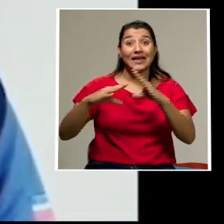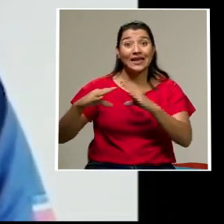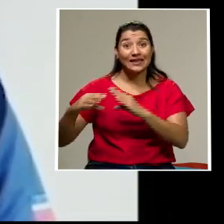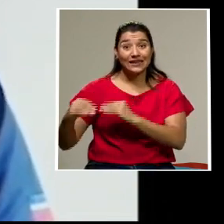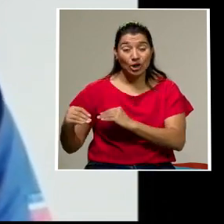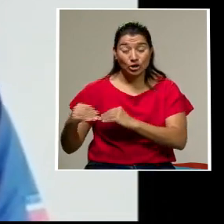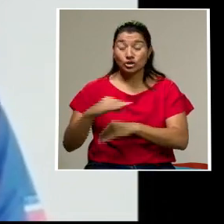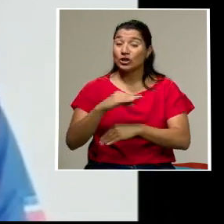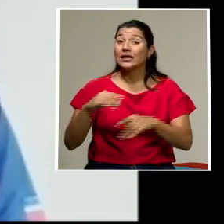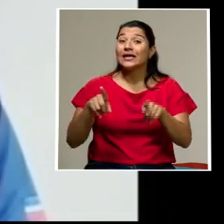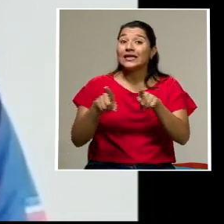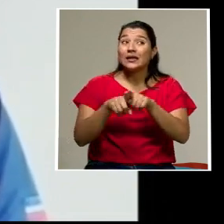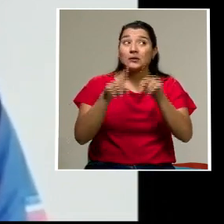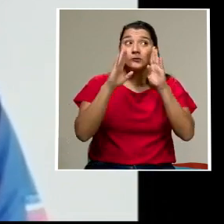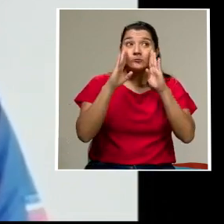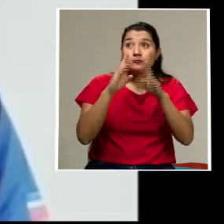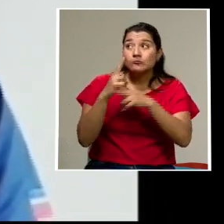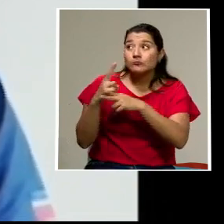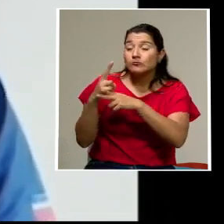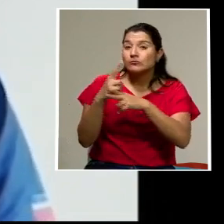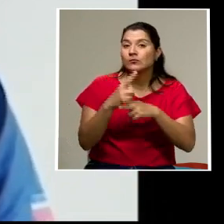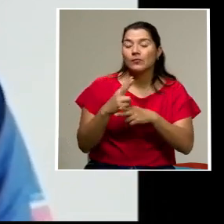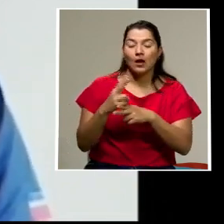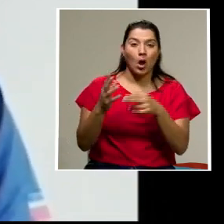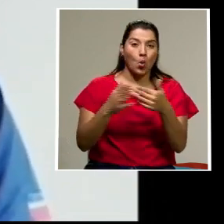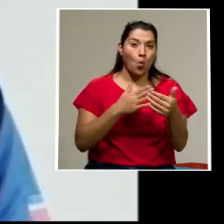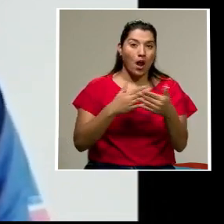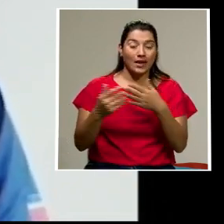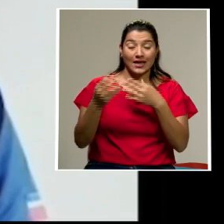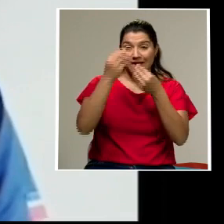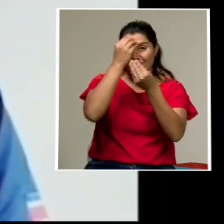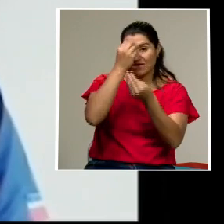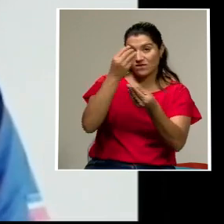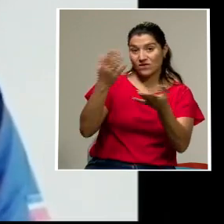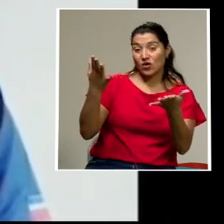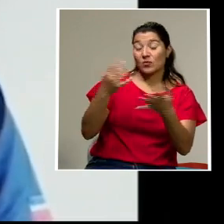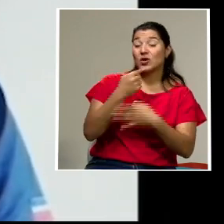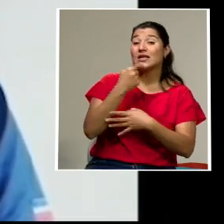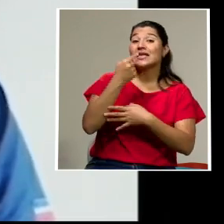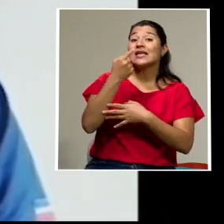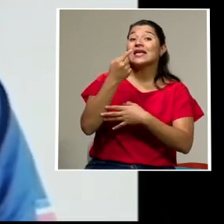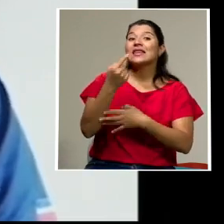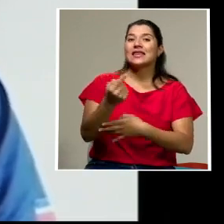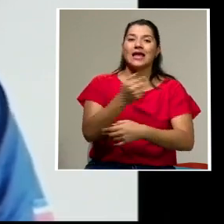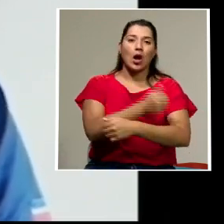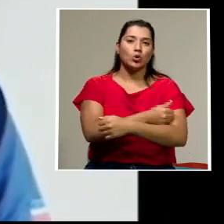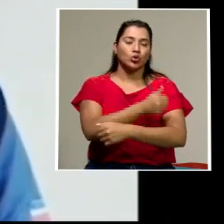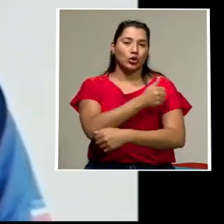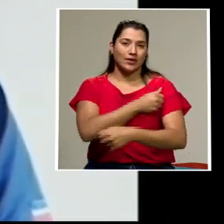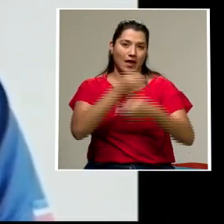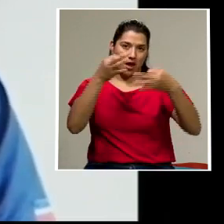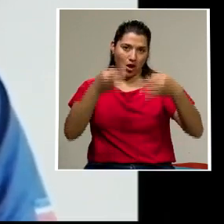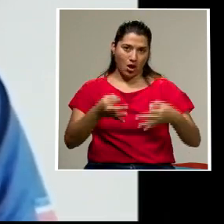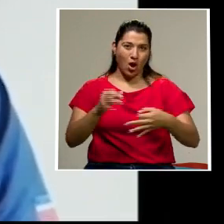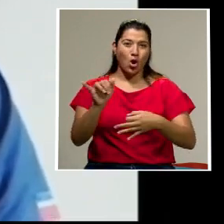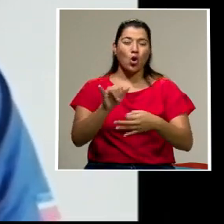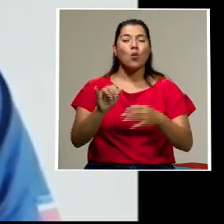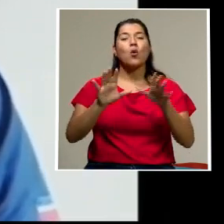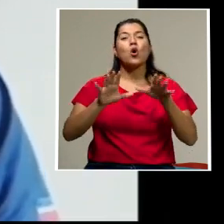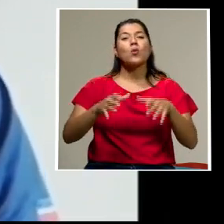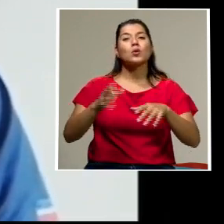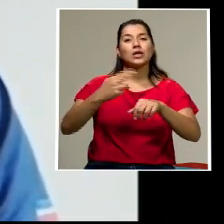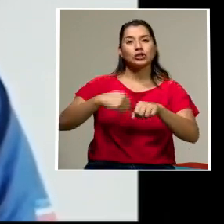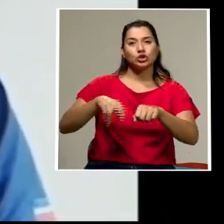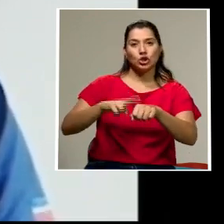y estar atentos a cualquier aviso que se emita a través de medios oficiales como la Comisión Nacional de Emergencias o